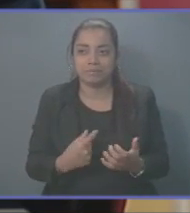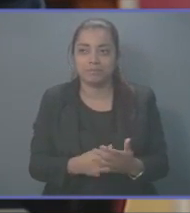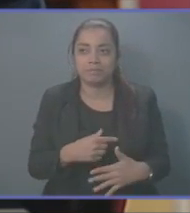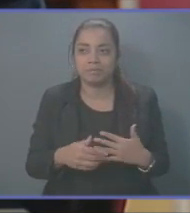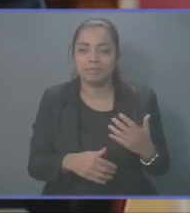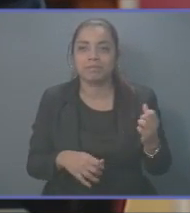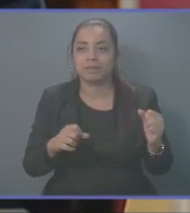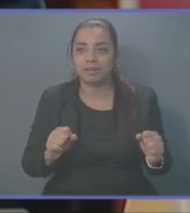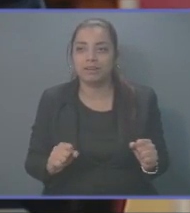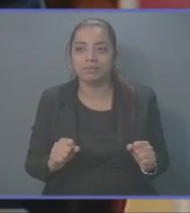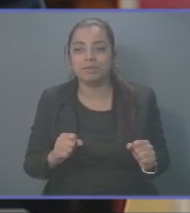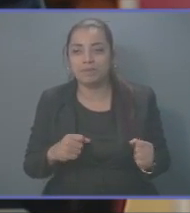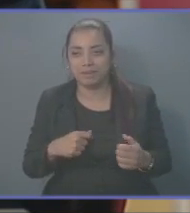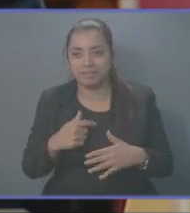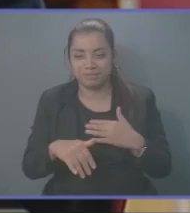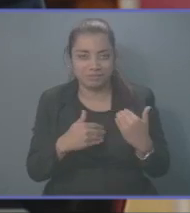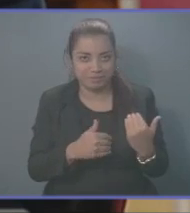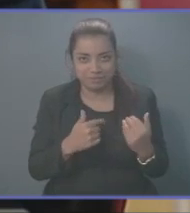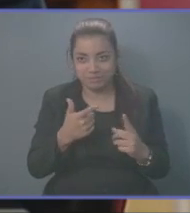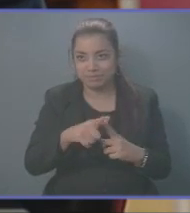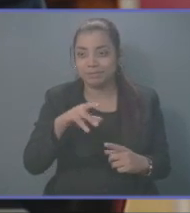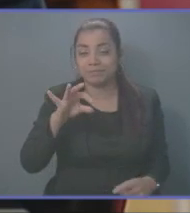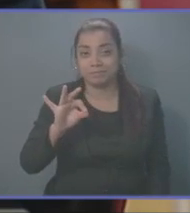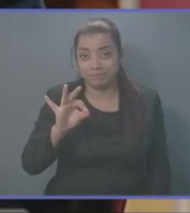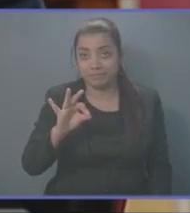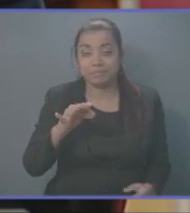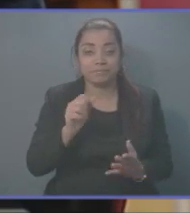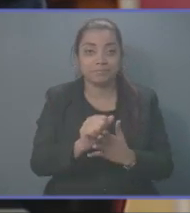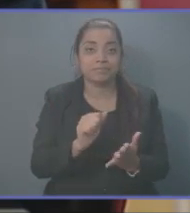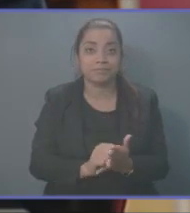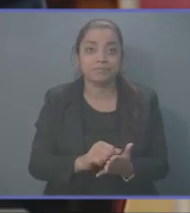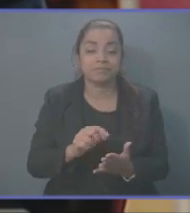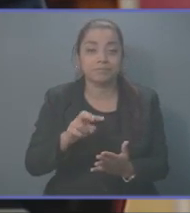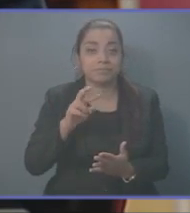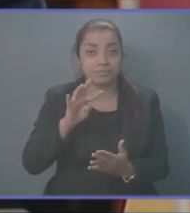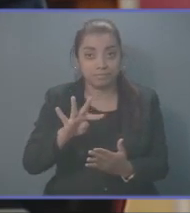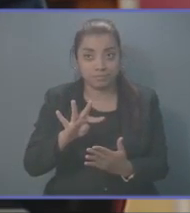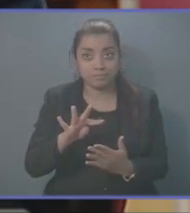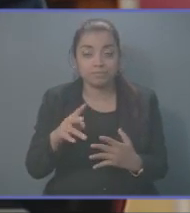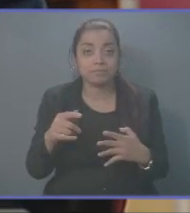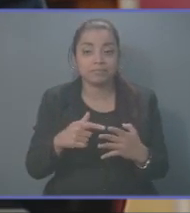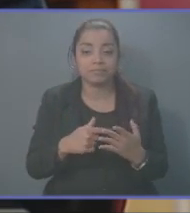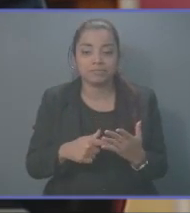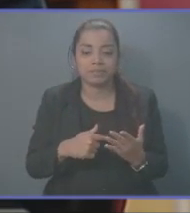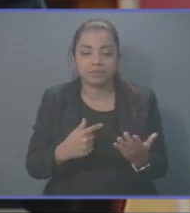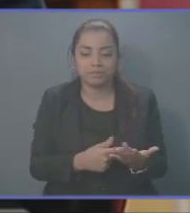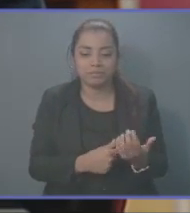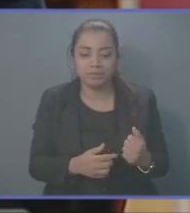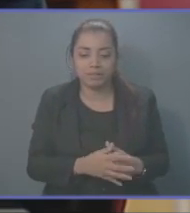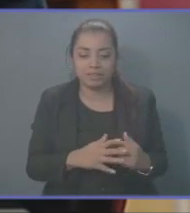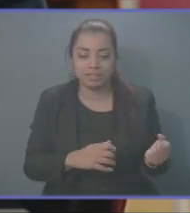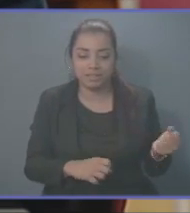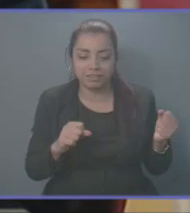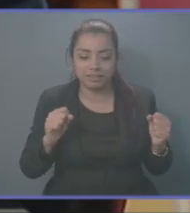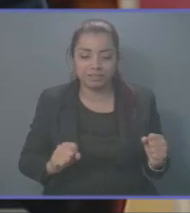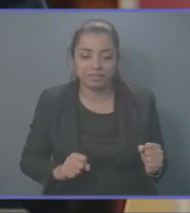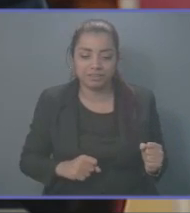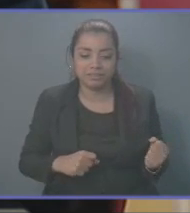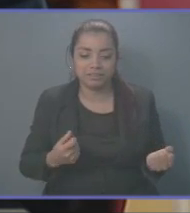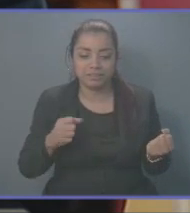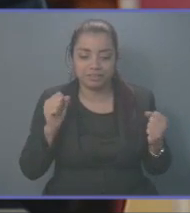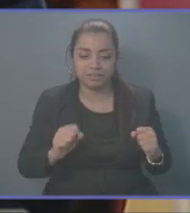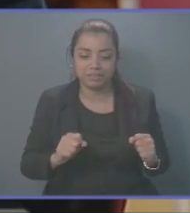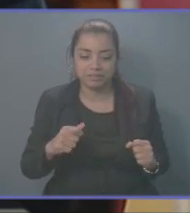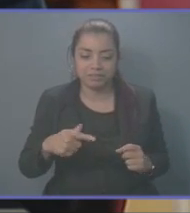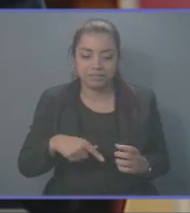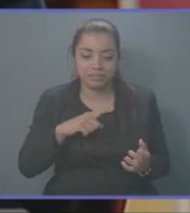2, así como lo relativo al literal F del artículo 4, en los cuales la deuda es líquida y firme, se dispensará del